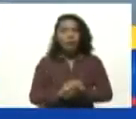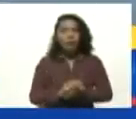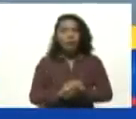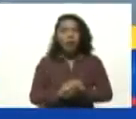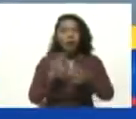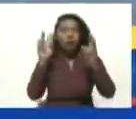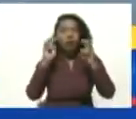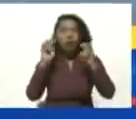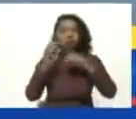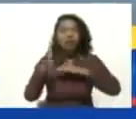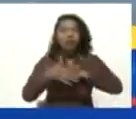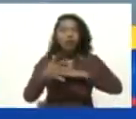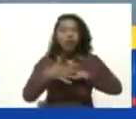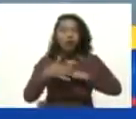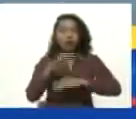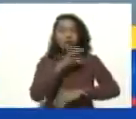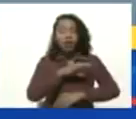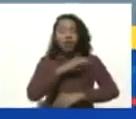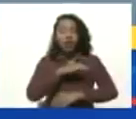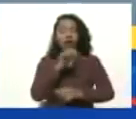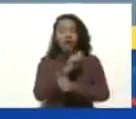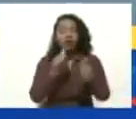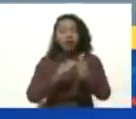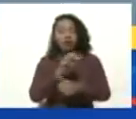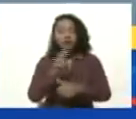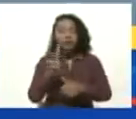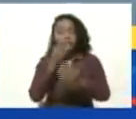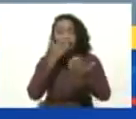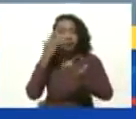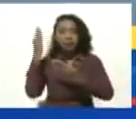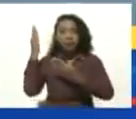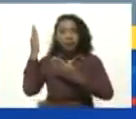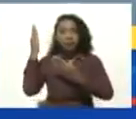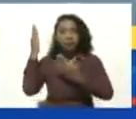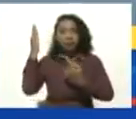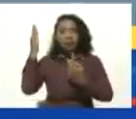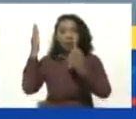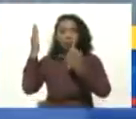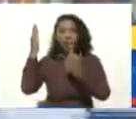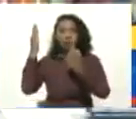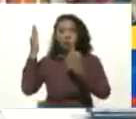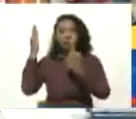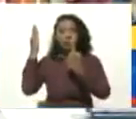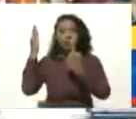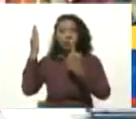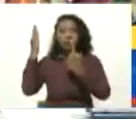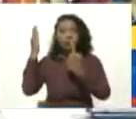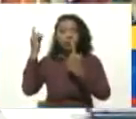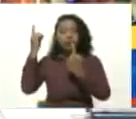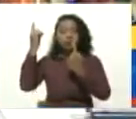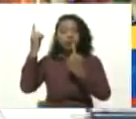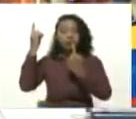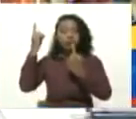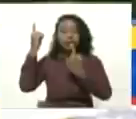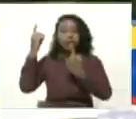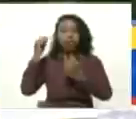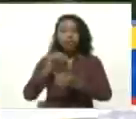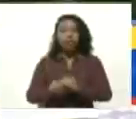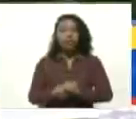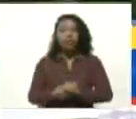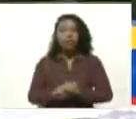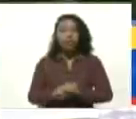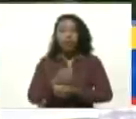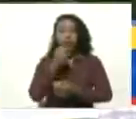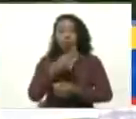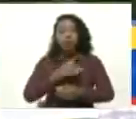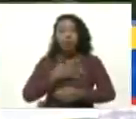Nuevas tecnologías, señora vicepresidenta, nuevas tecnologías de educación. Bueno,